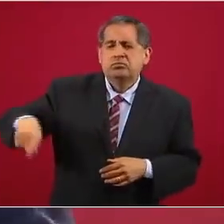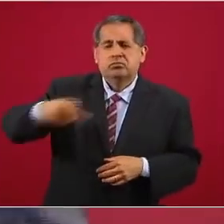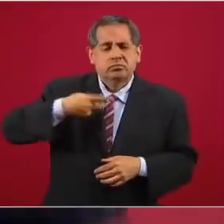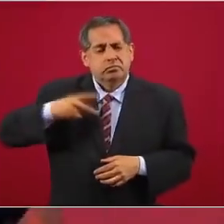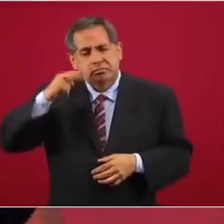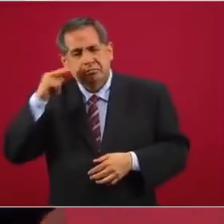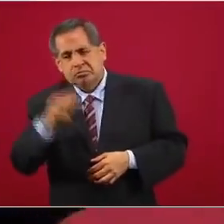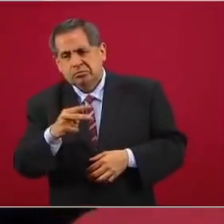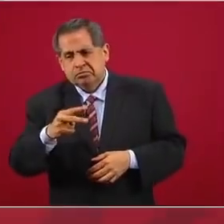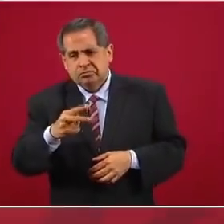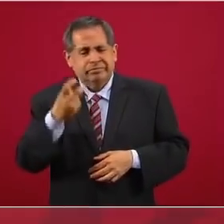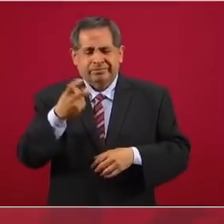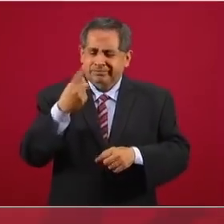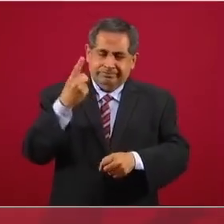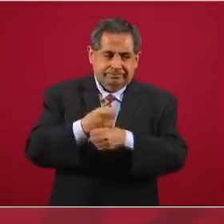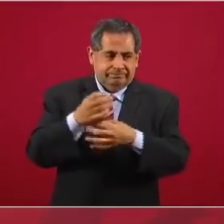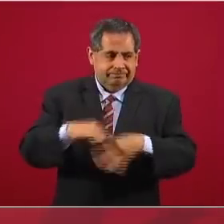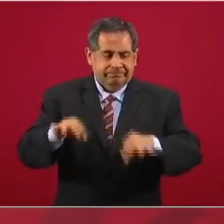primero,